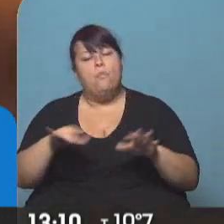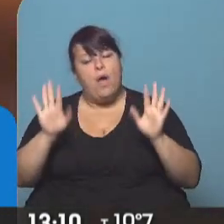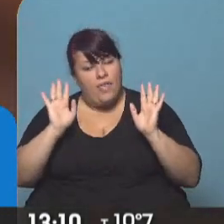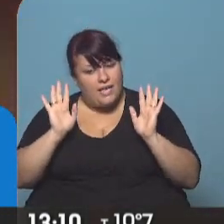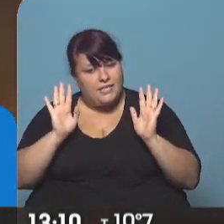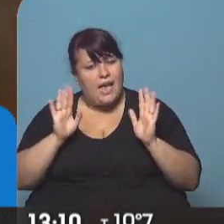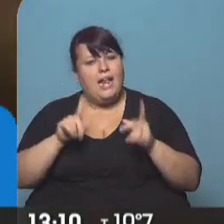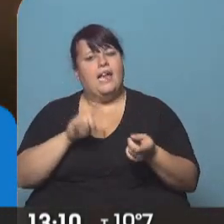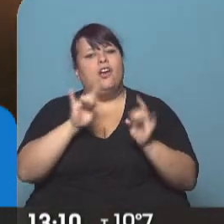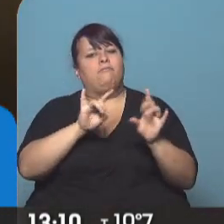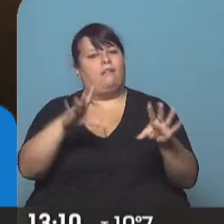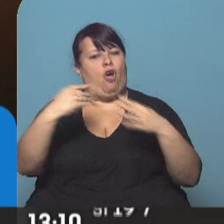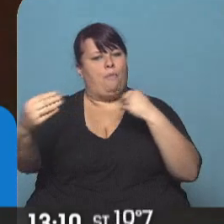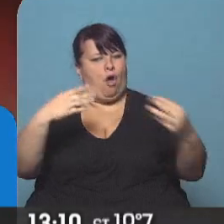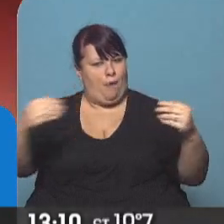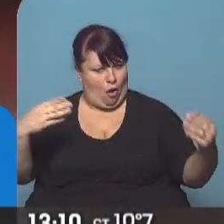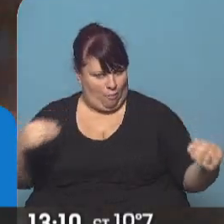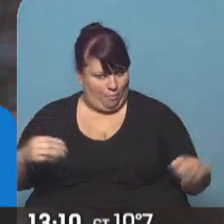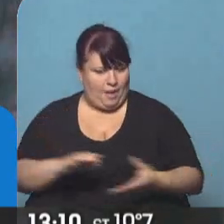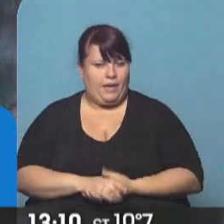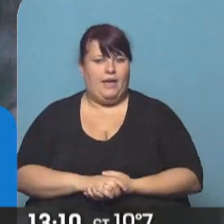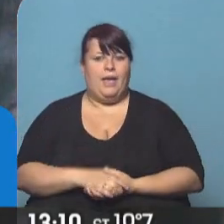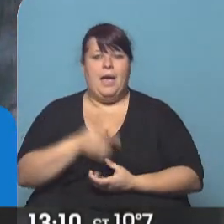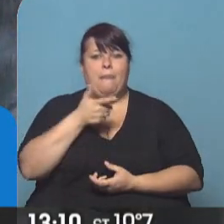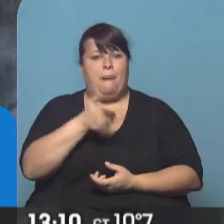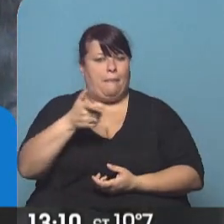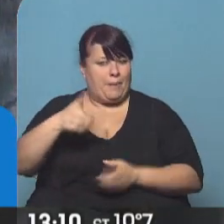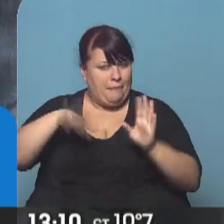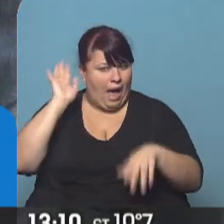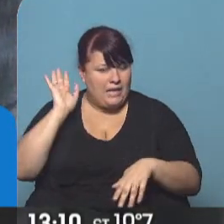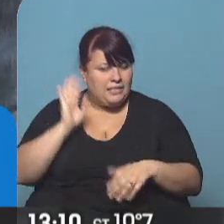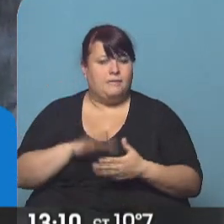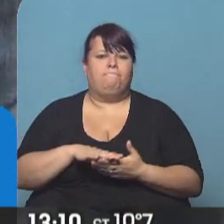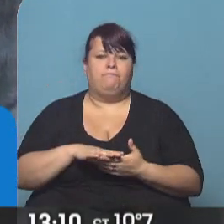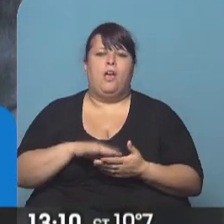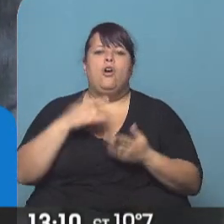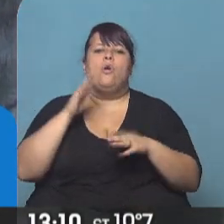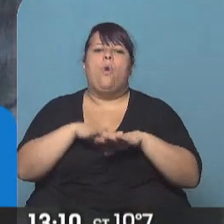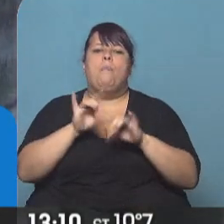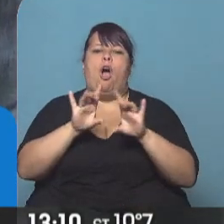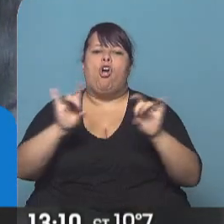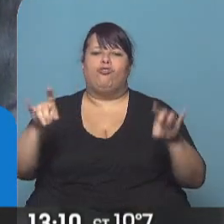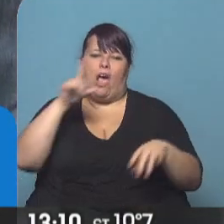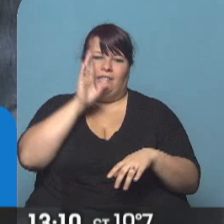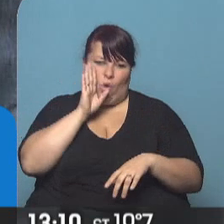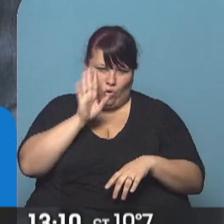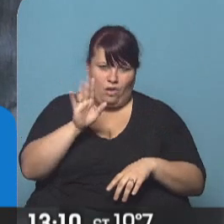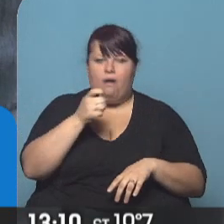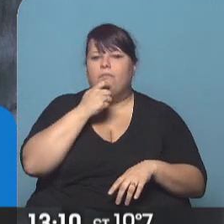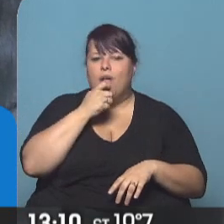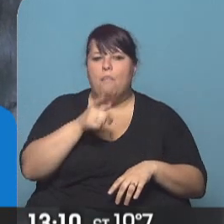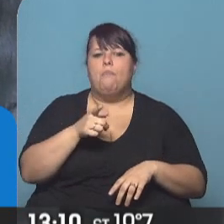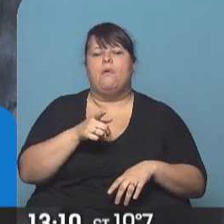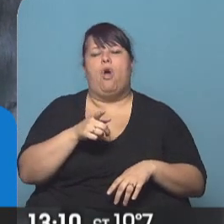un efecto contagio. Las matanzas en general han tenido algún efecto de contagio en Estados Unidos. Es decir,